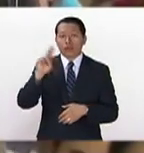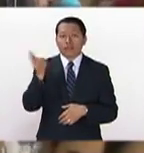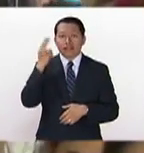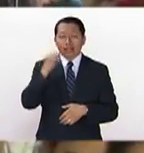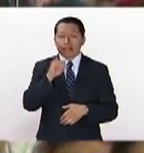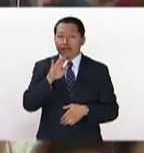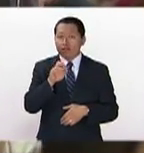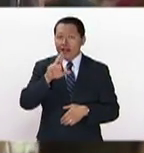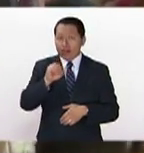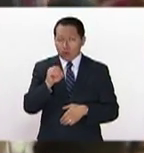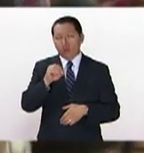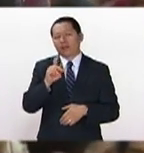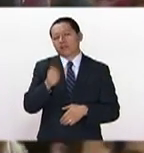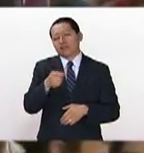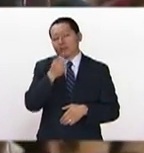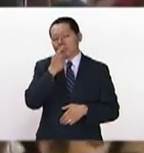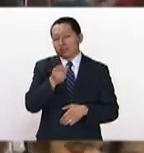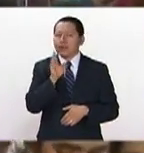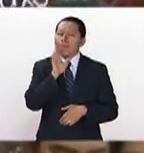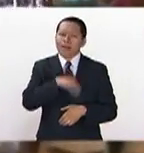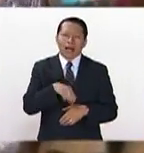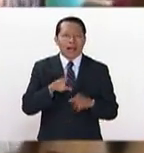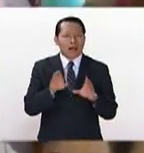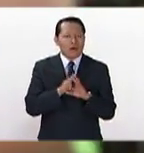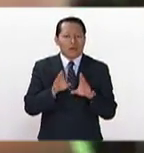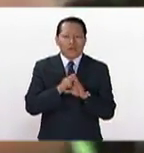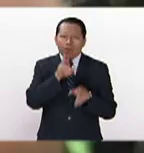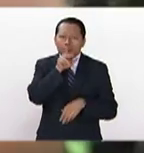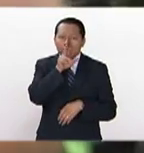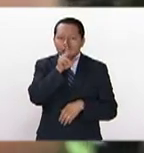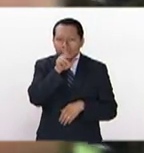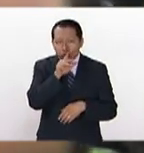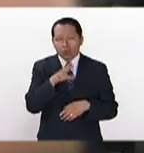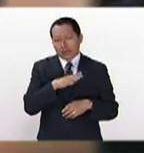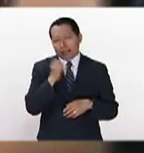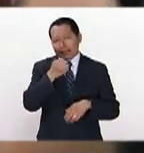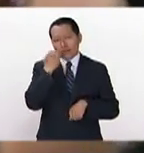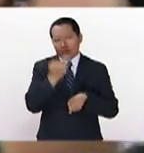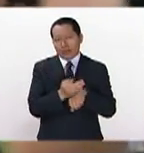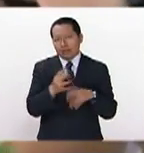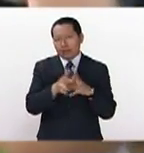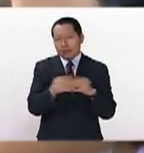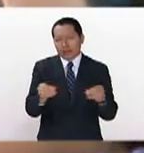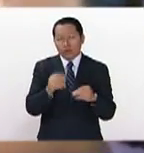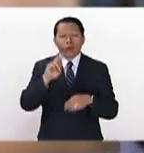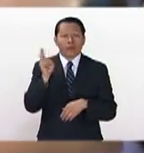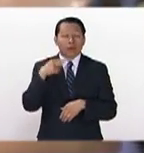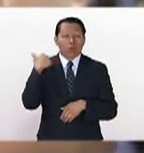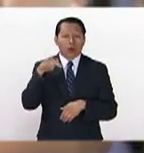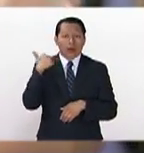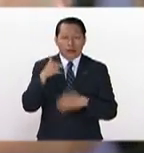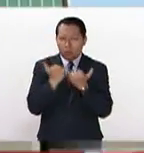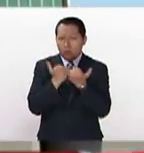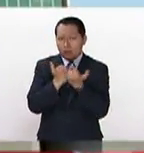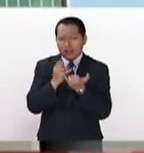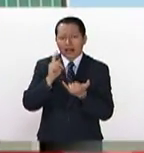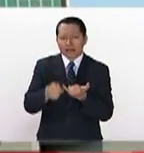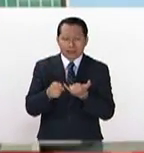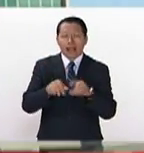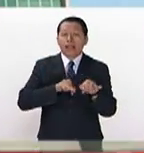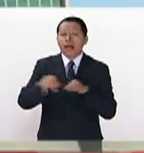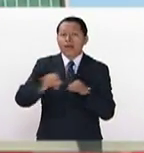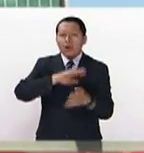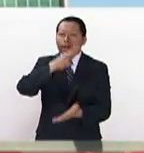Universidad Iberoamericana consideró que es indignante, preocupante la desaparición de los estudiantes. La Universidad de Guadalajara también hizo un paro de